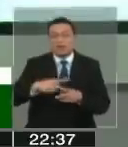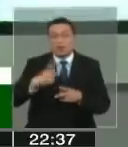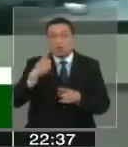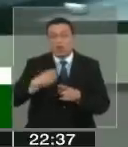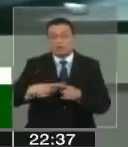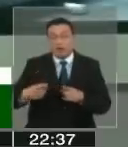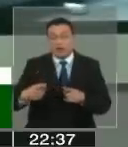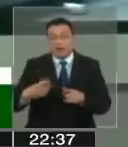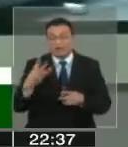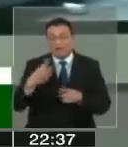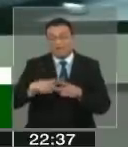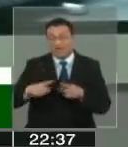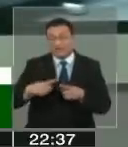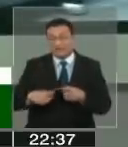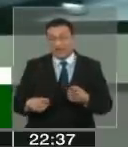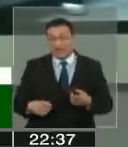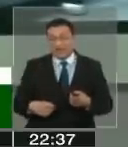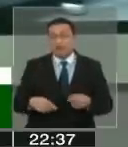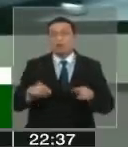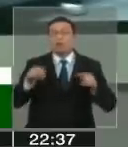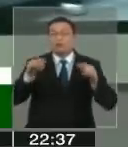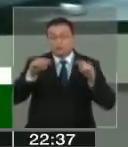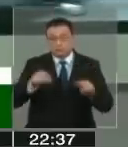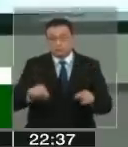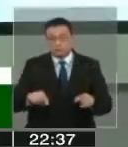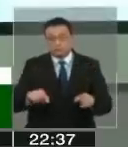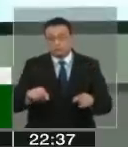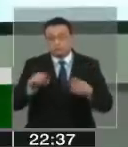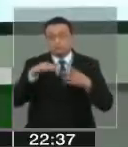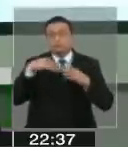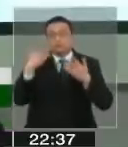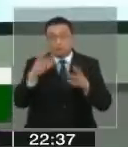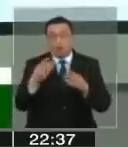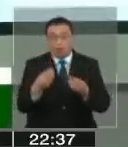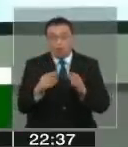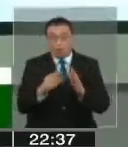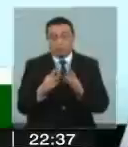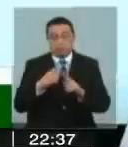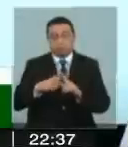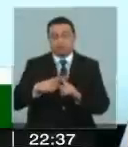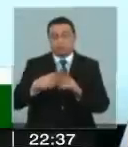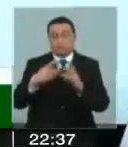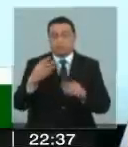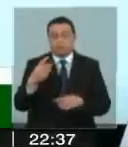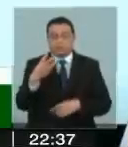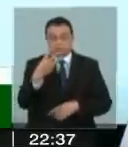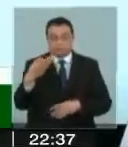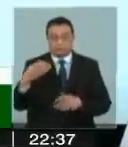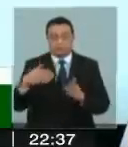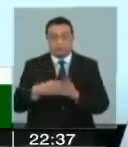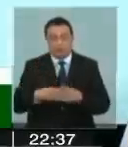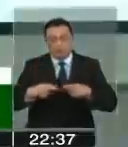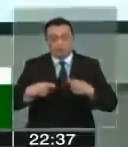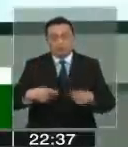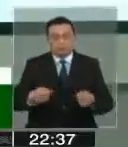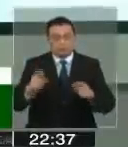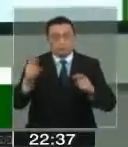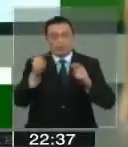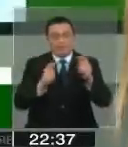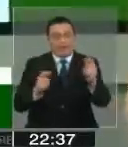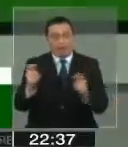dio mucho resultado. De ahí optamos por terapias alternativas que... Ya me puedo hacer 300.000 pesos al mes en terapias fácil. Exacto, también.